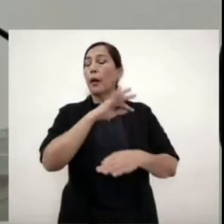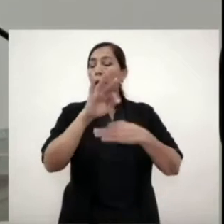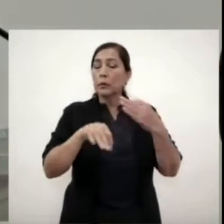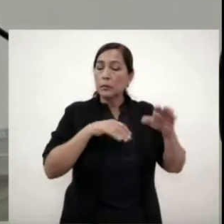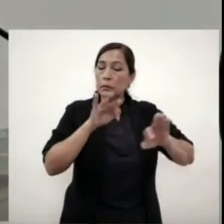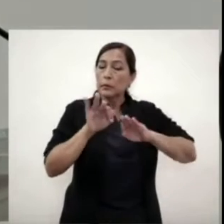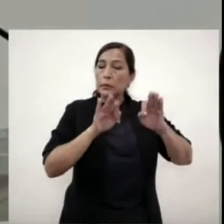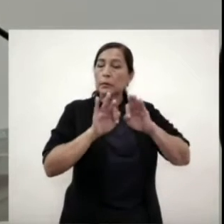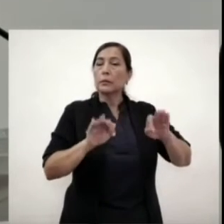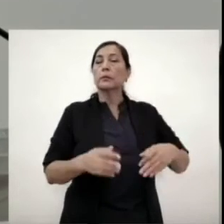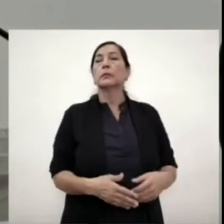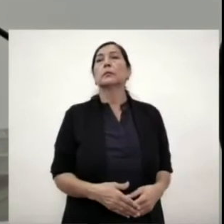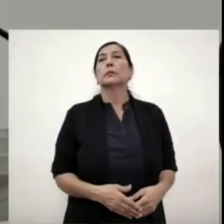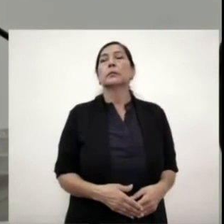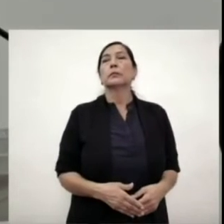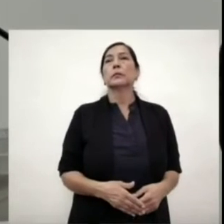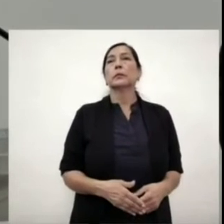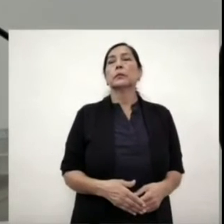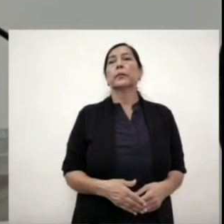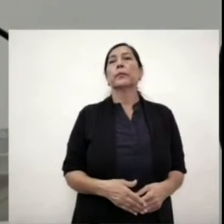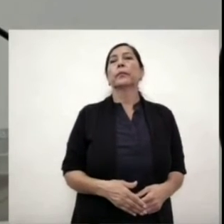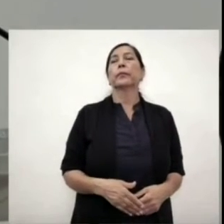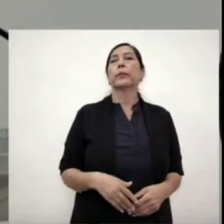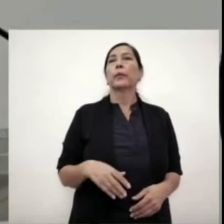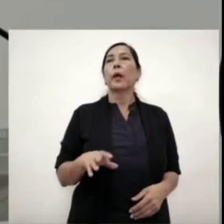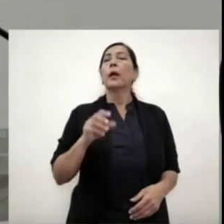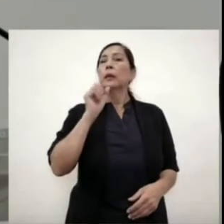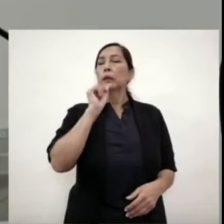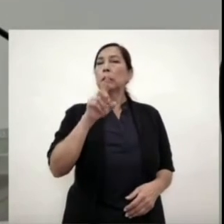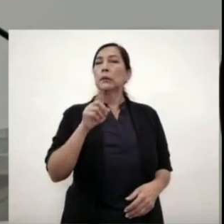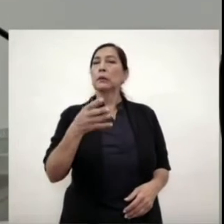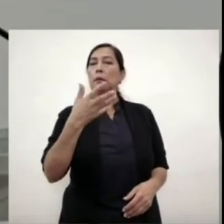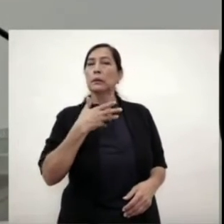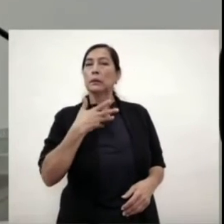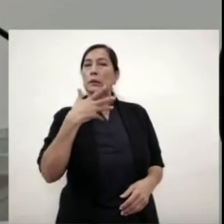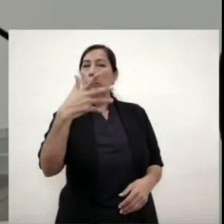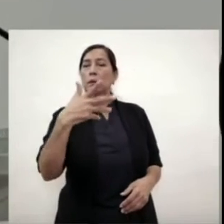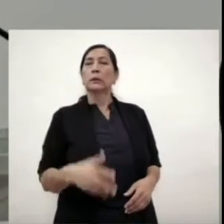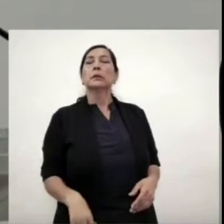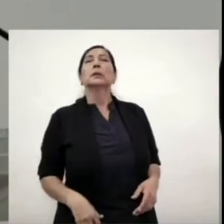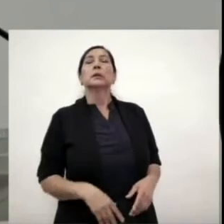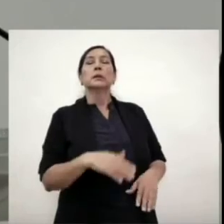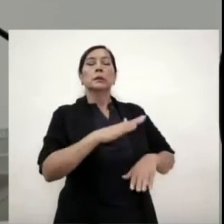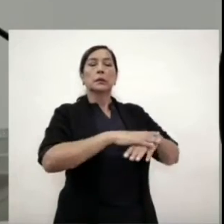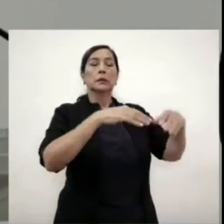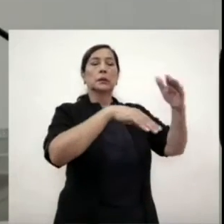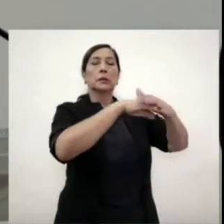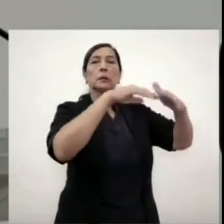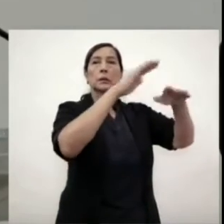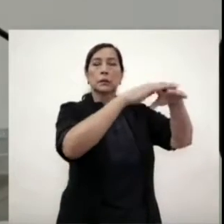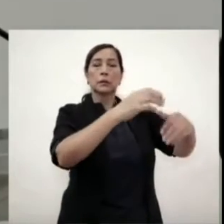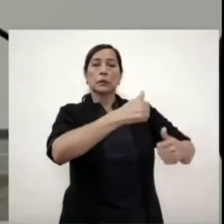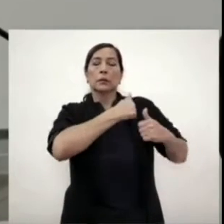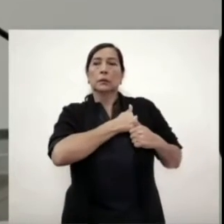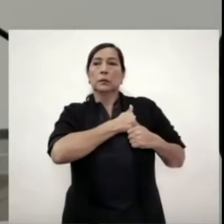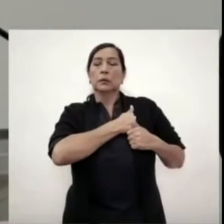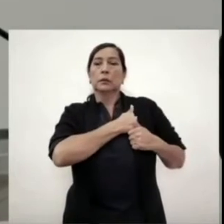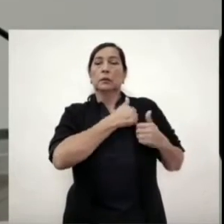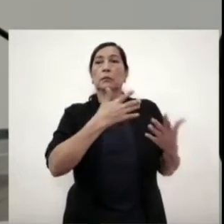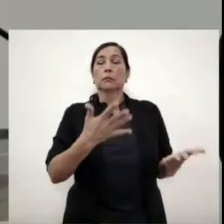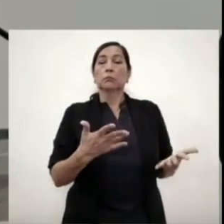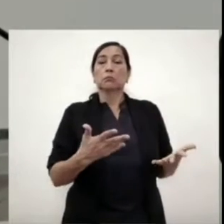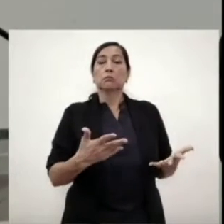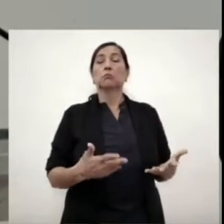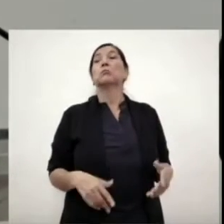labor en ese sentido. Hay un cuartel de la Policía Estatal en Zamora que está en construcción, pero mientras eso